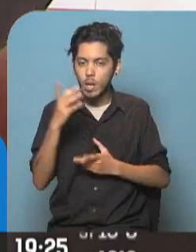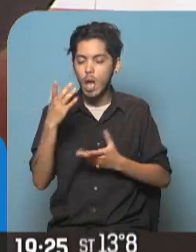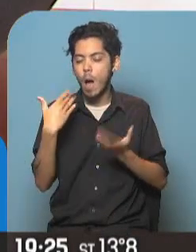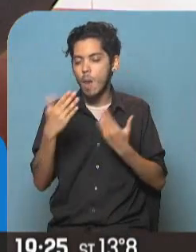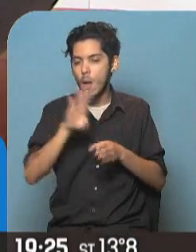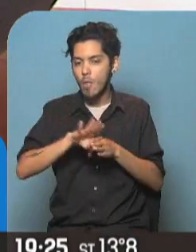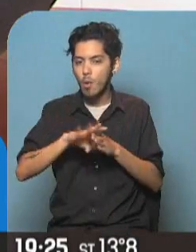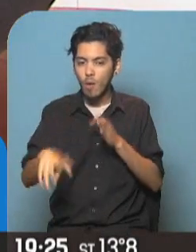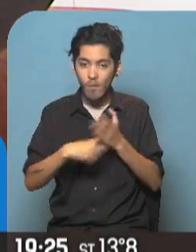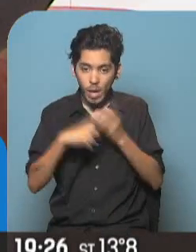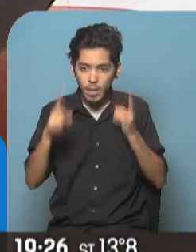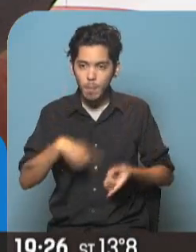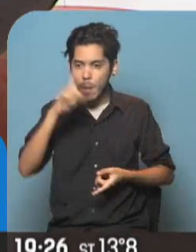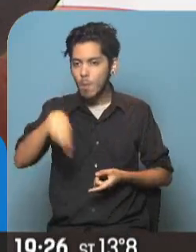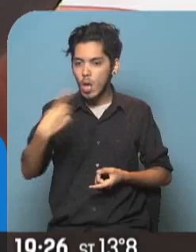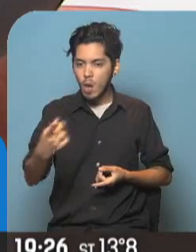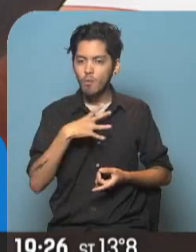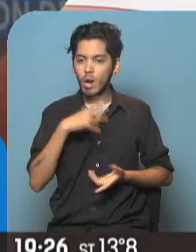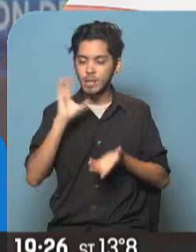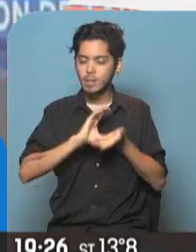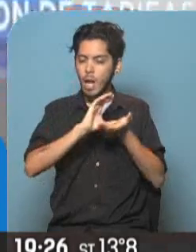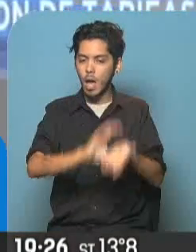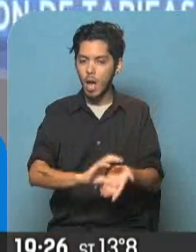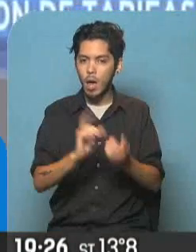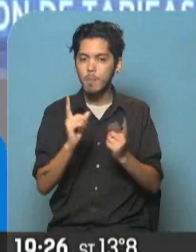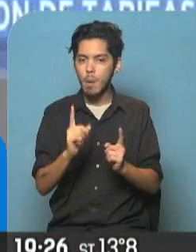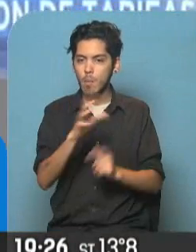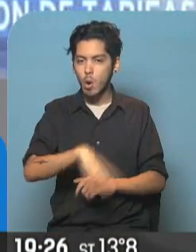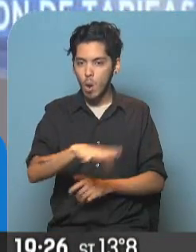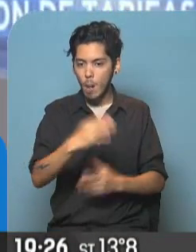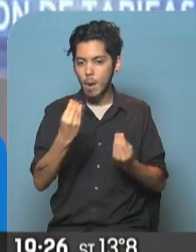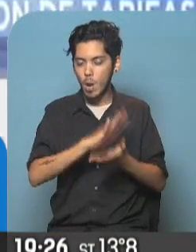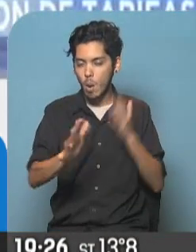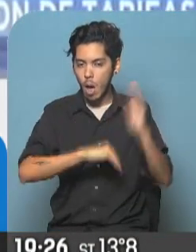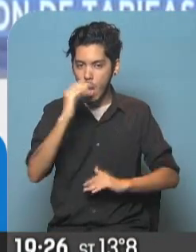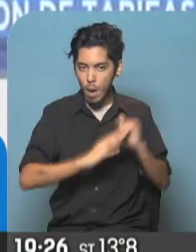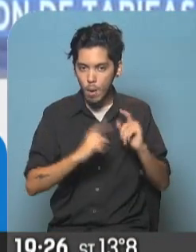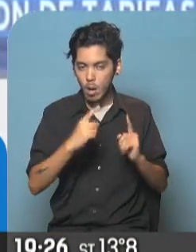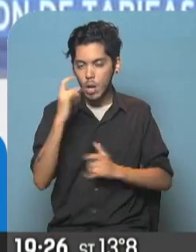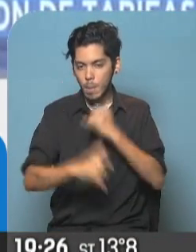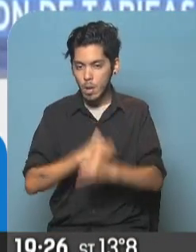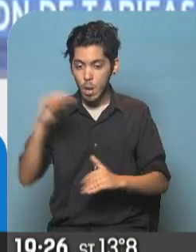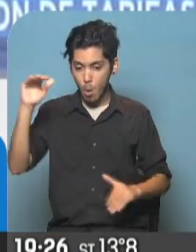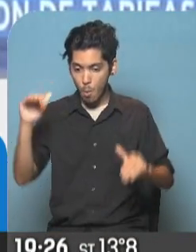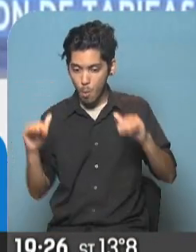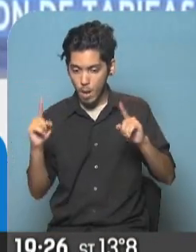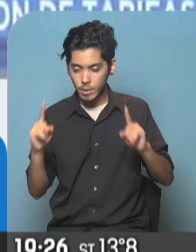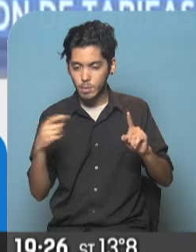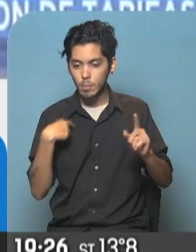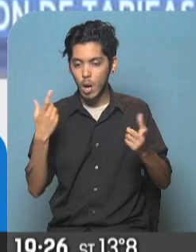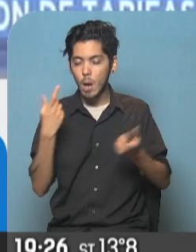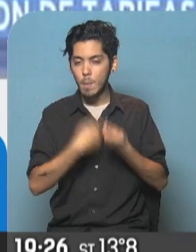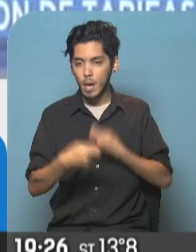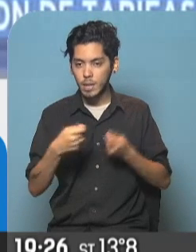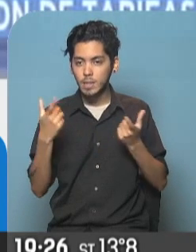y además generó falta de inversión en el sector que básicamente explicó que el balance comercial energético que era de 6